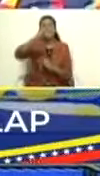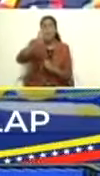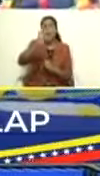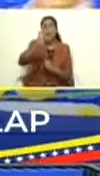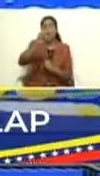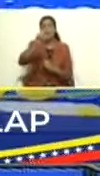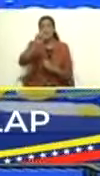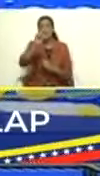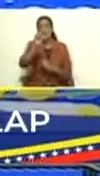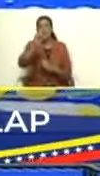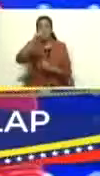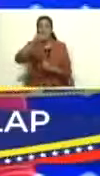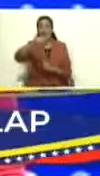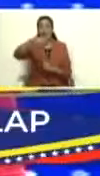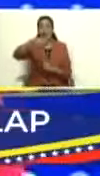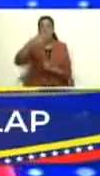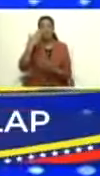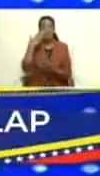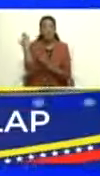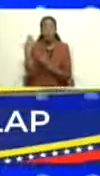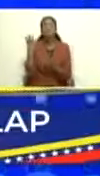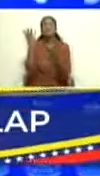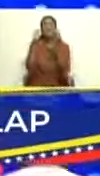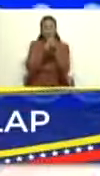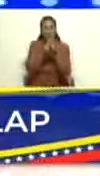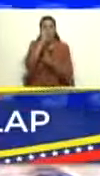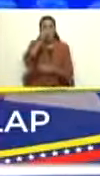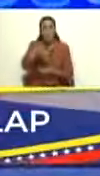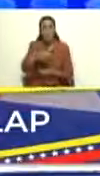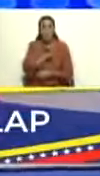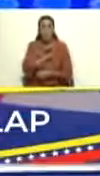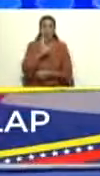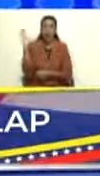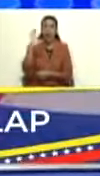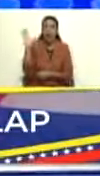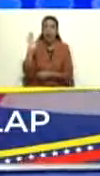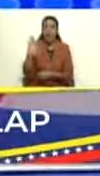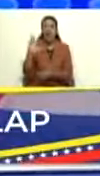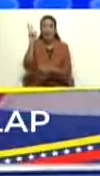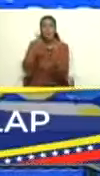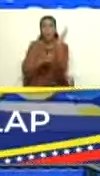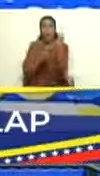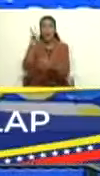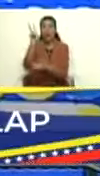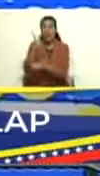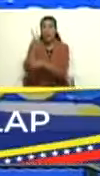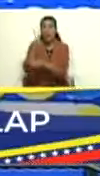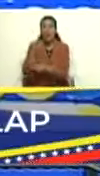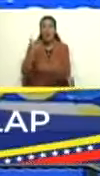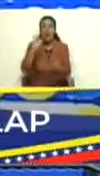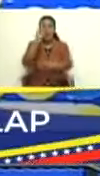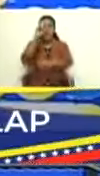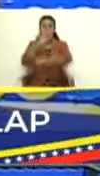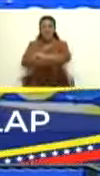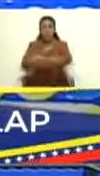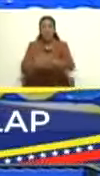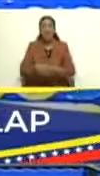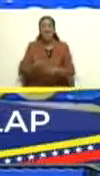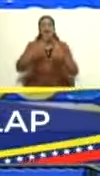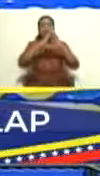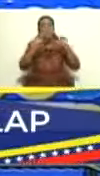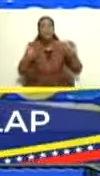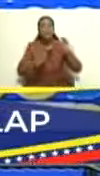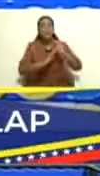Ramos Hidalgo, por aquí, que nos acompaña. Y a todos los líderes y